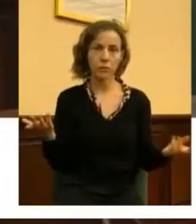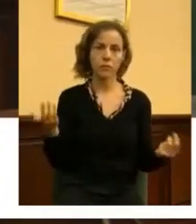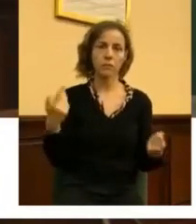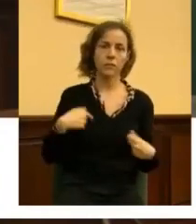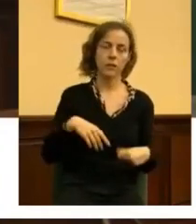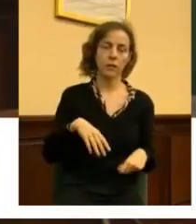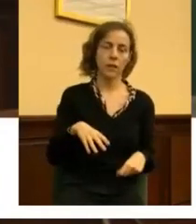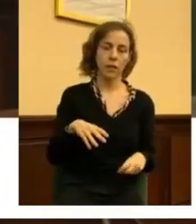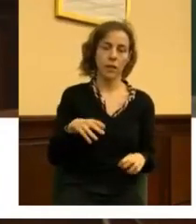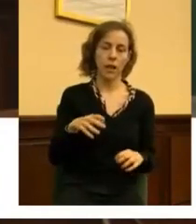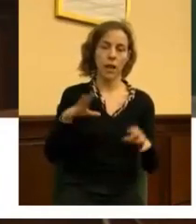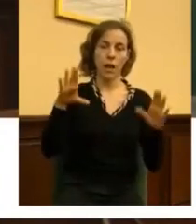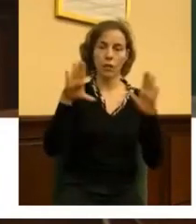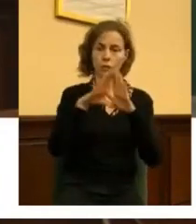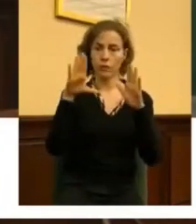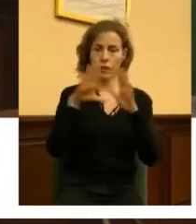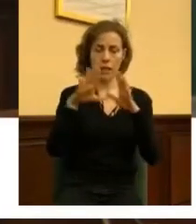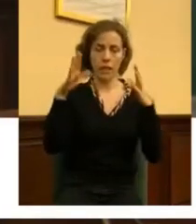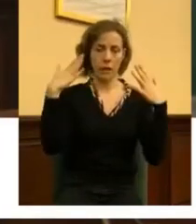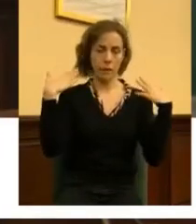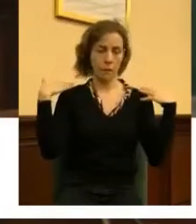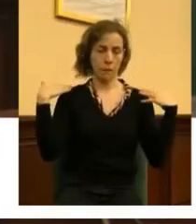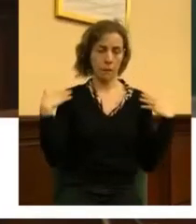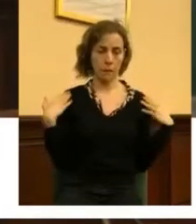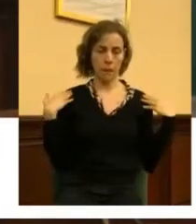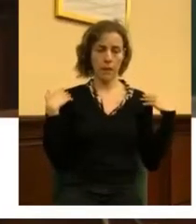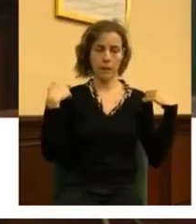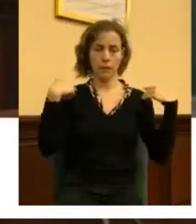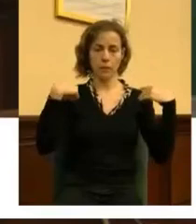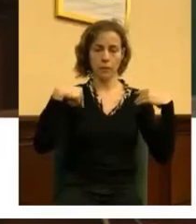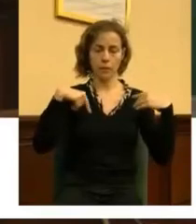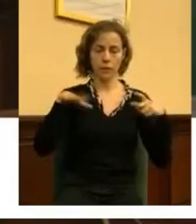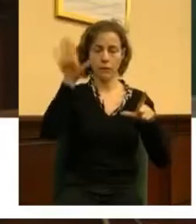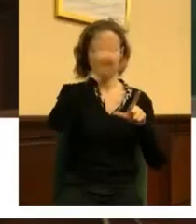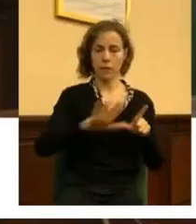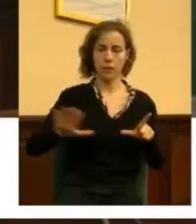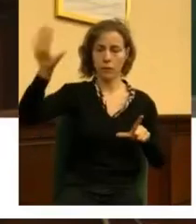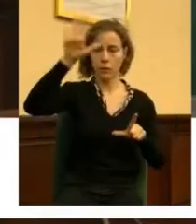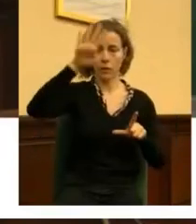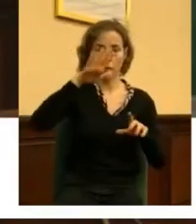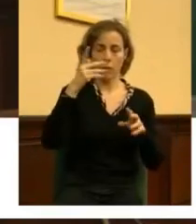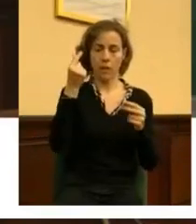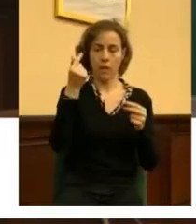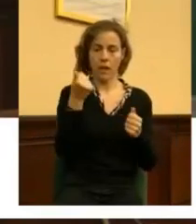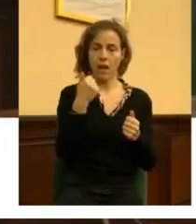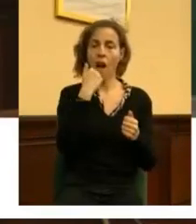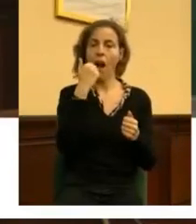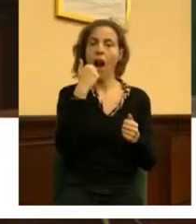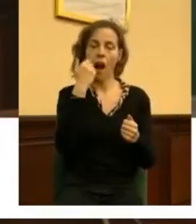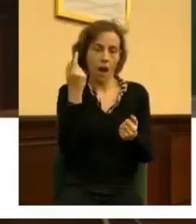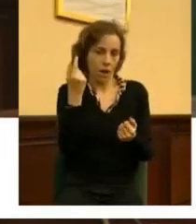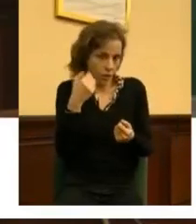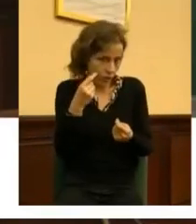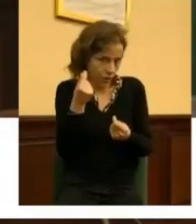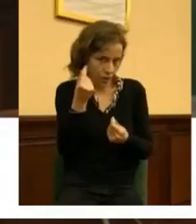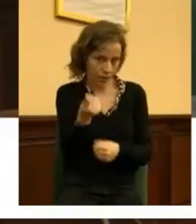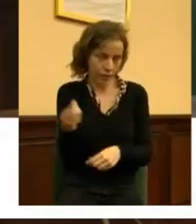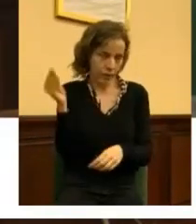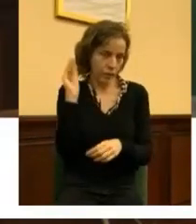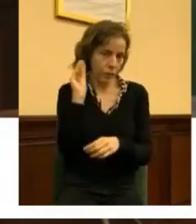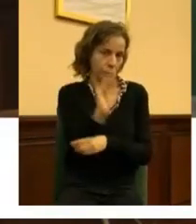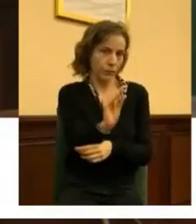como responsable de toda la región pueda aportar parte de esos fondos